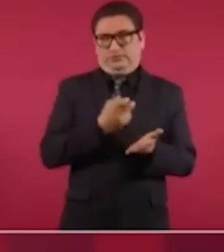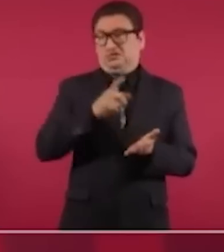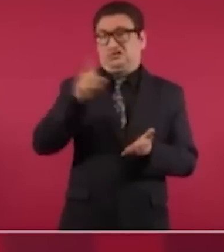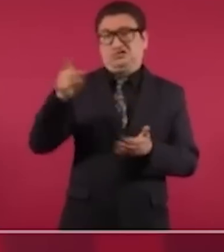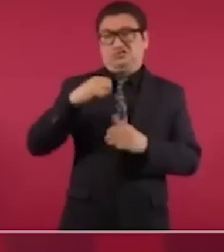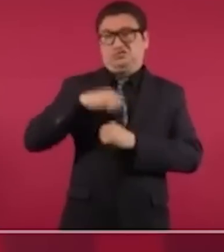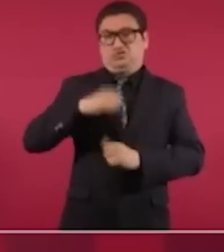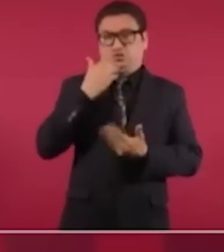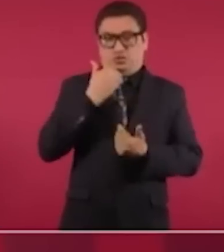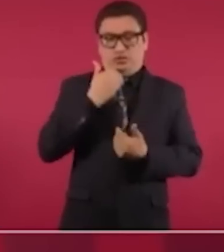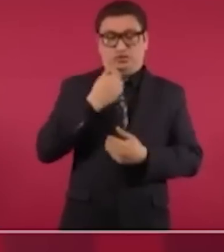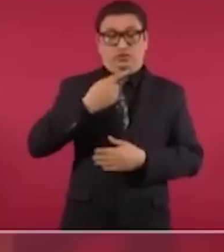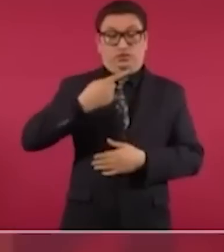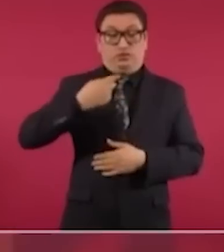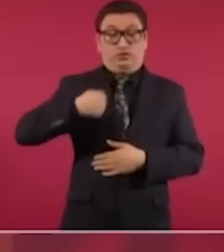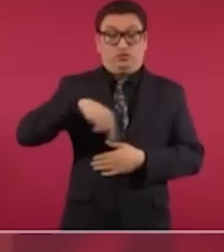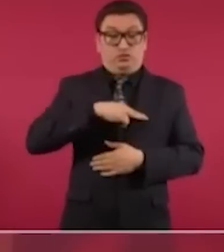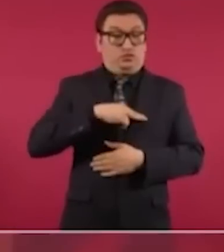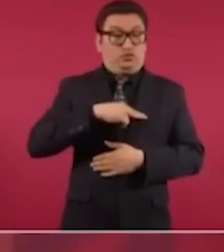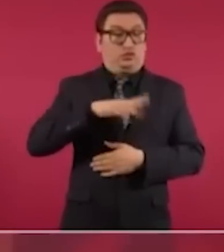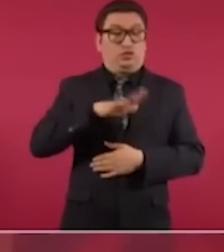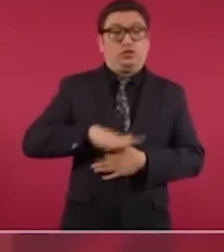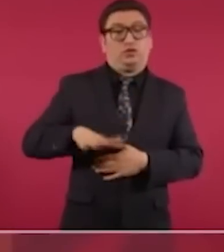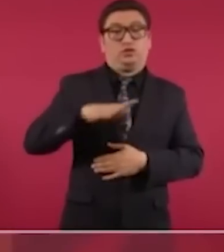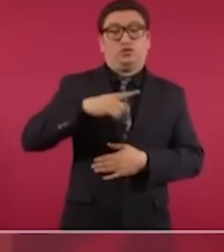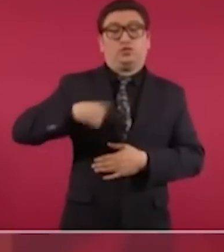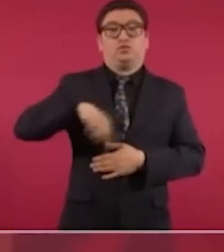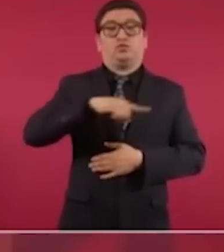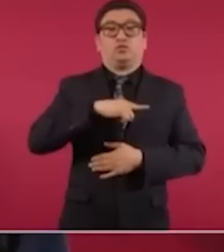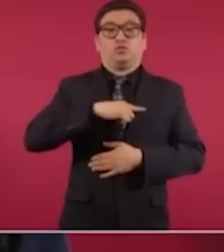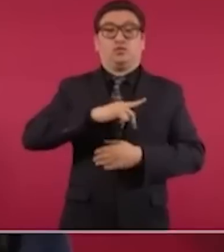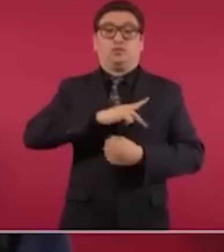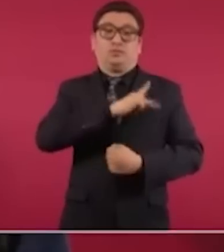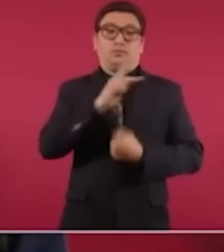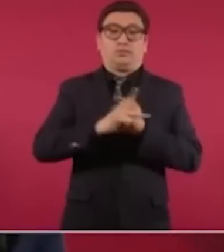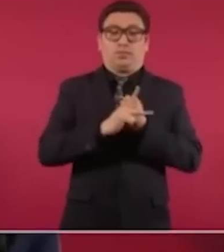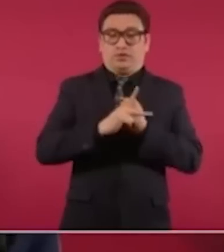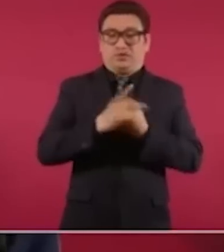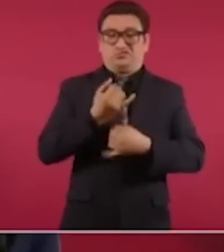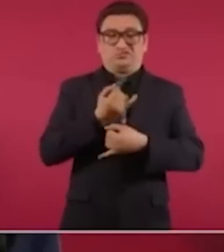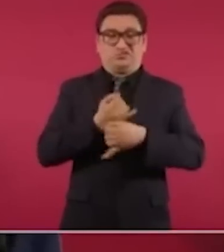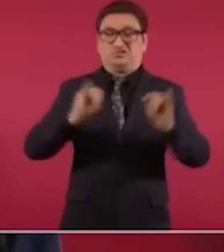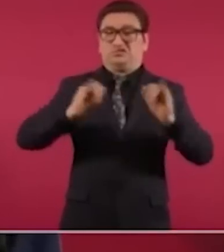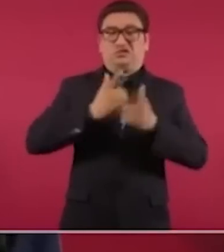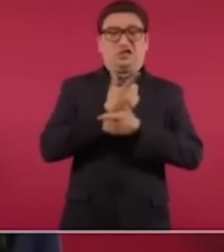y somos un país independiente libre de soberano